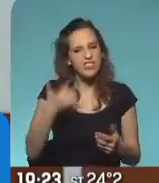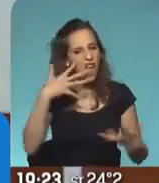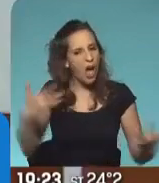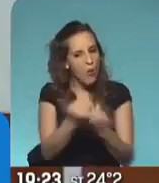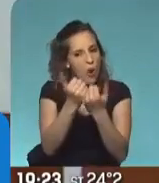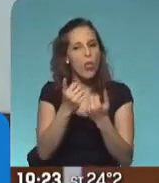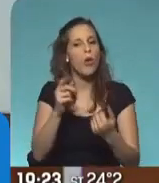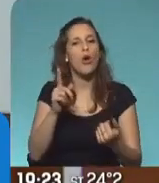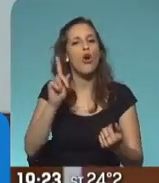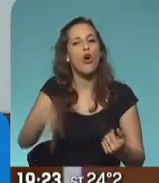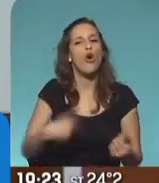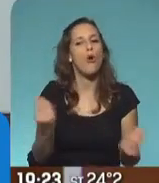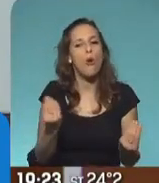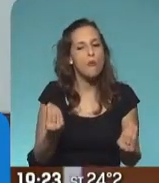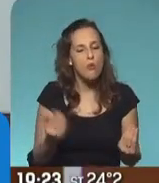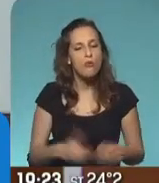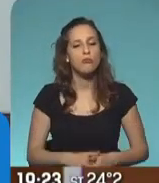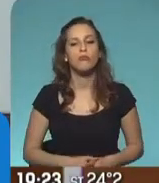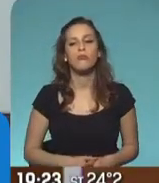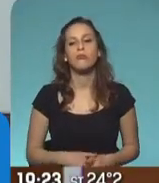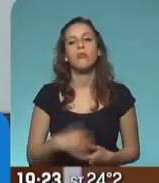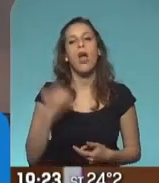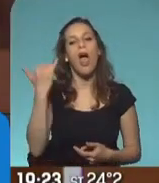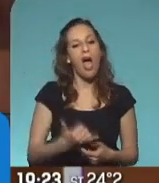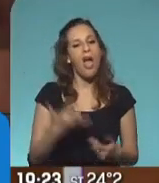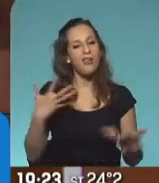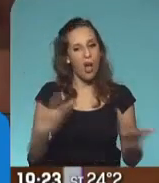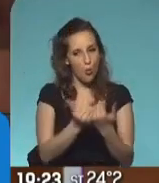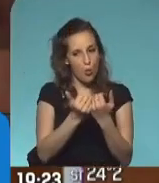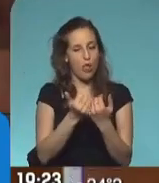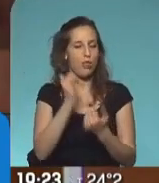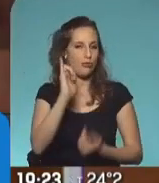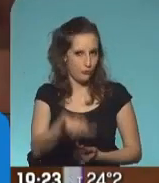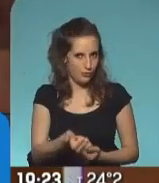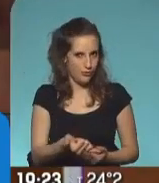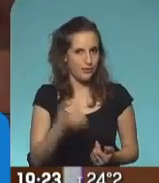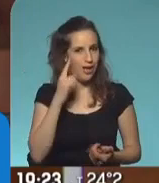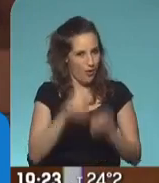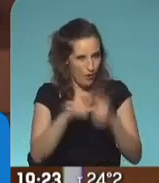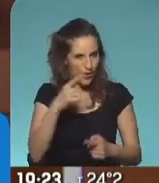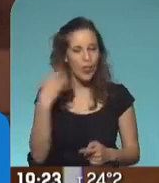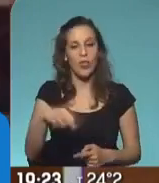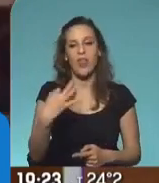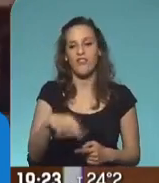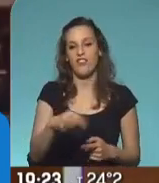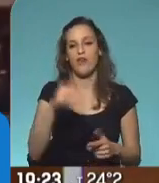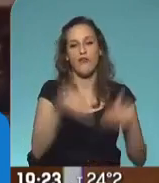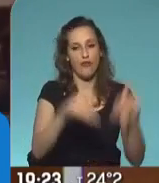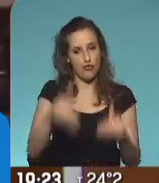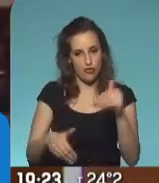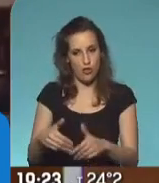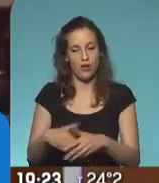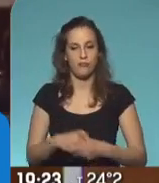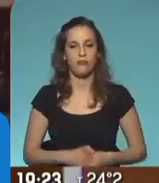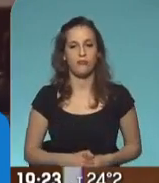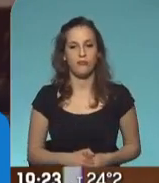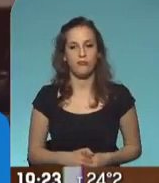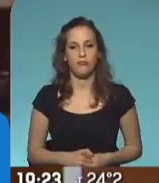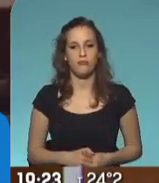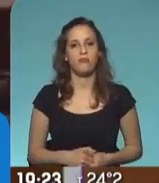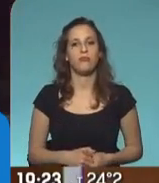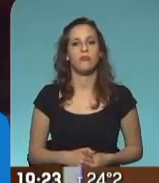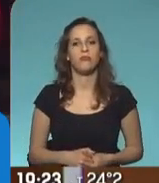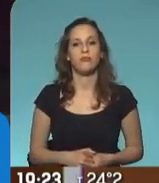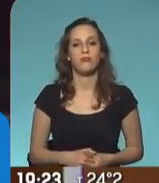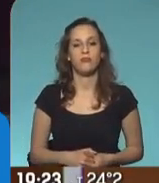Bueno, lo que hay es un acuerdo para un gobierno de coalición que debe votarse porque España tiene un régimen parlamentarista y el gobierno lo vota el